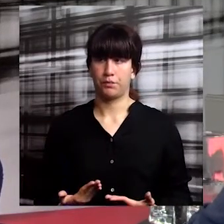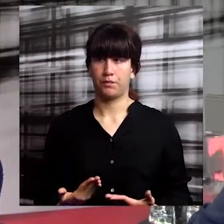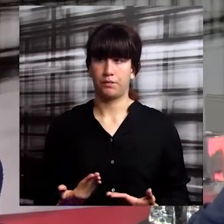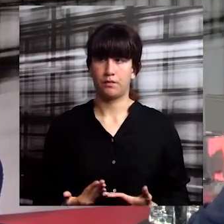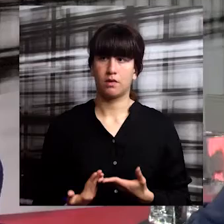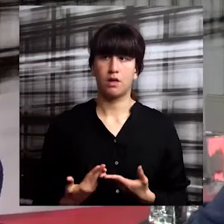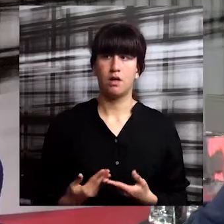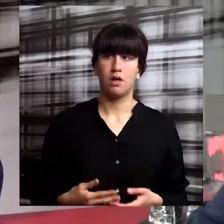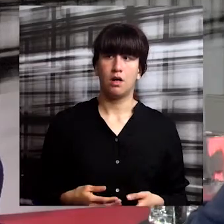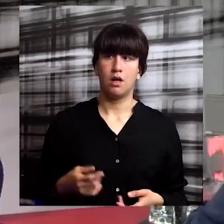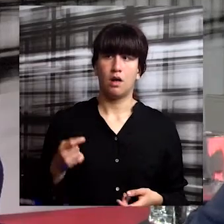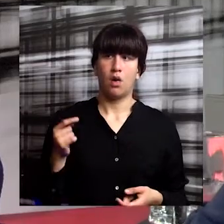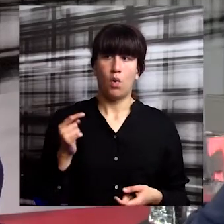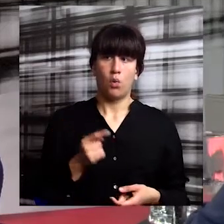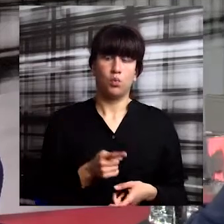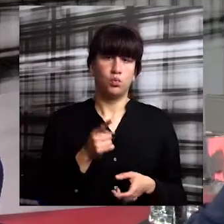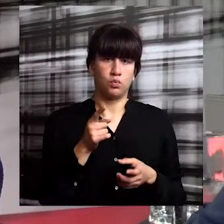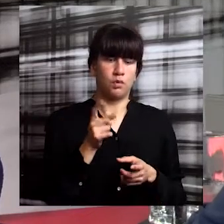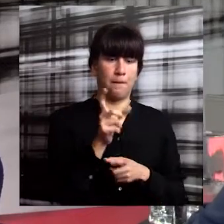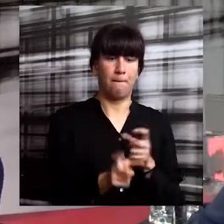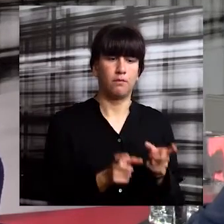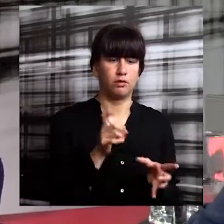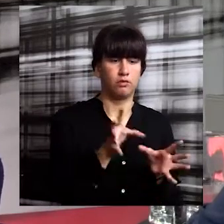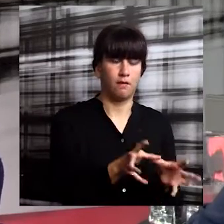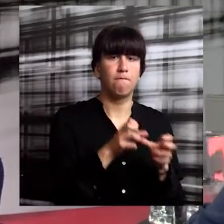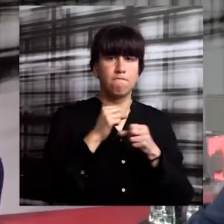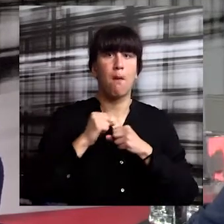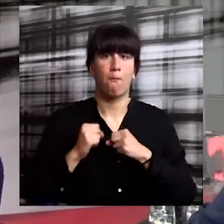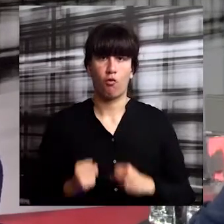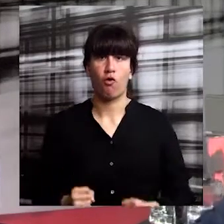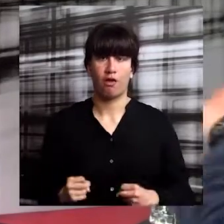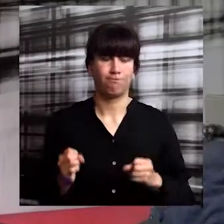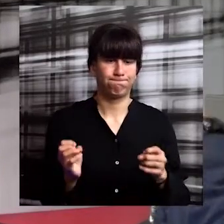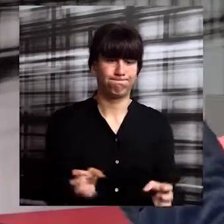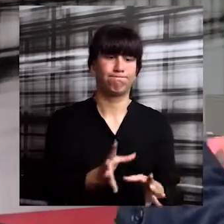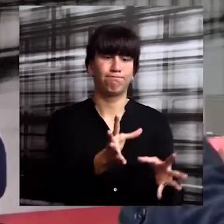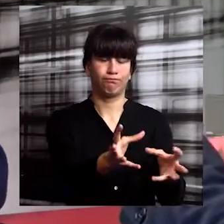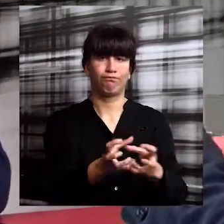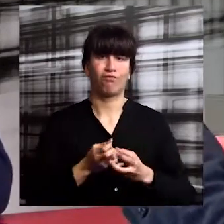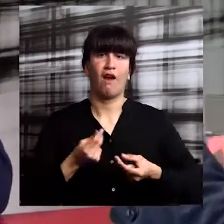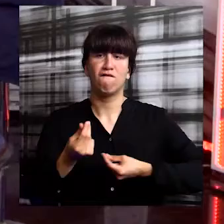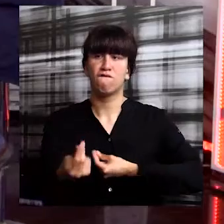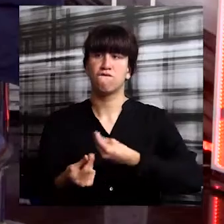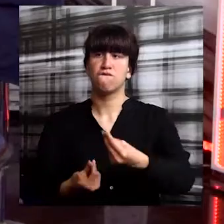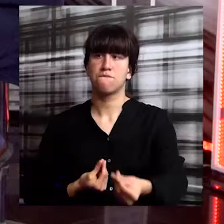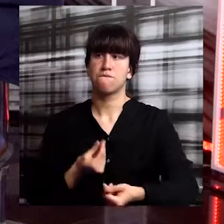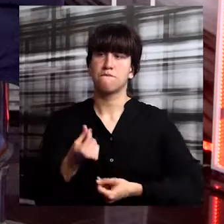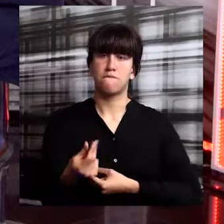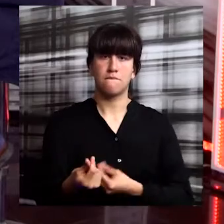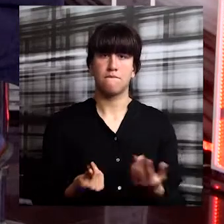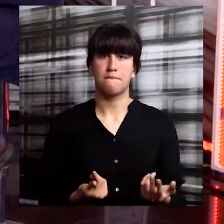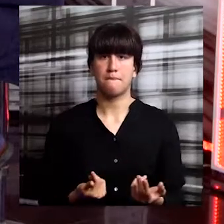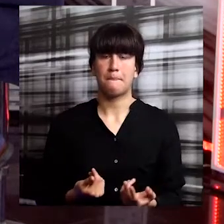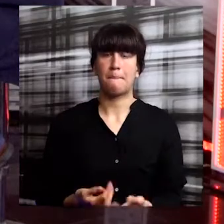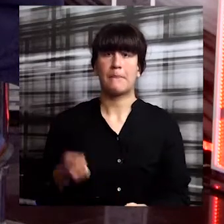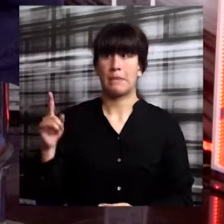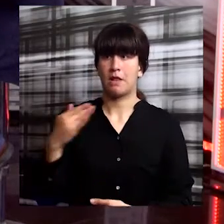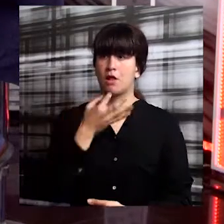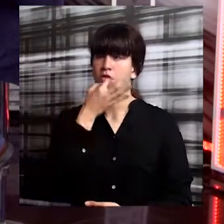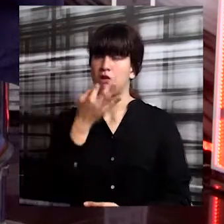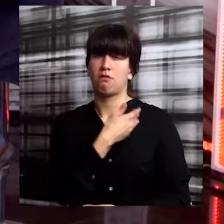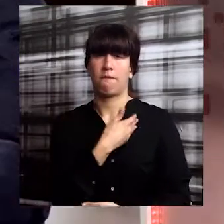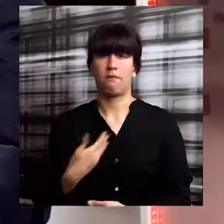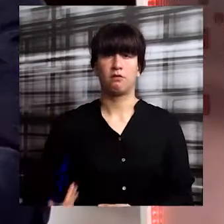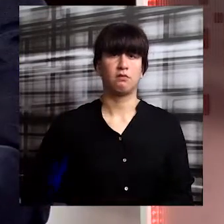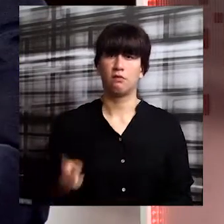un concesionario va a poder explotar y va a poder financiar este muelle. Pero EPB dice, el presidente, que no se justifica desde